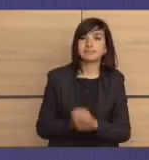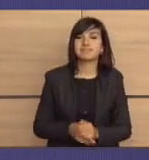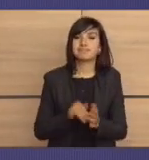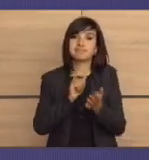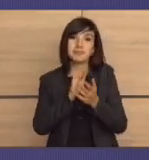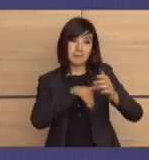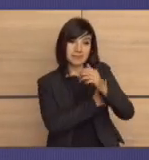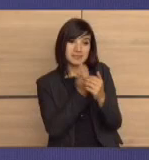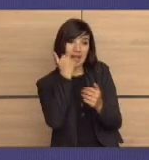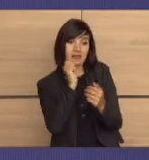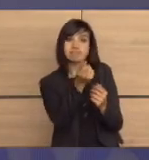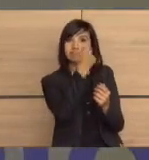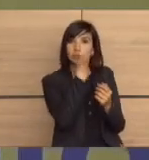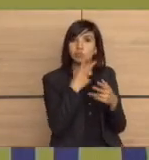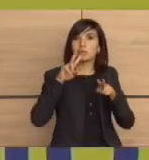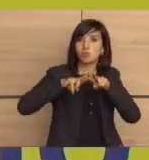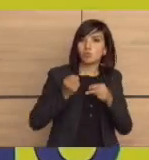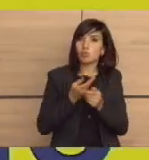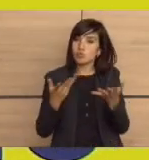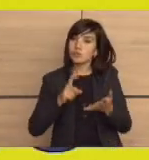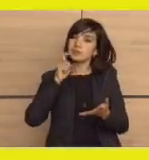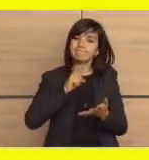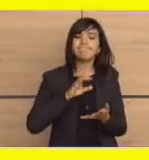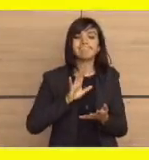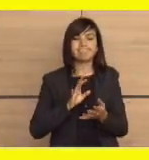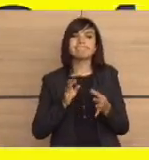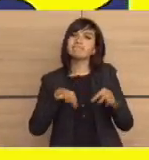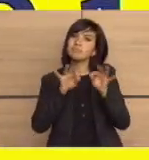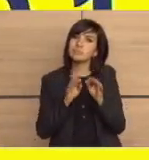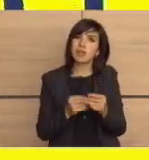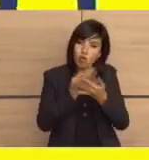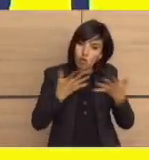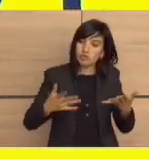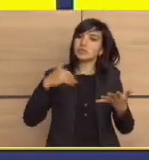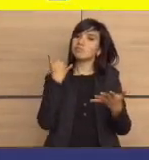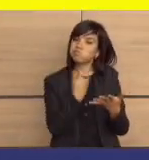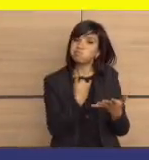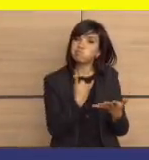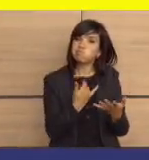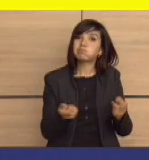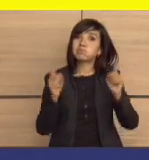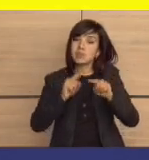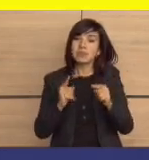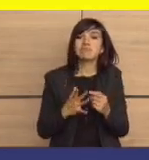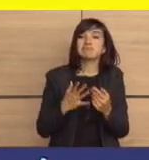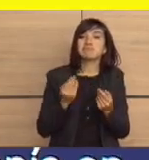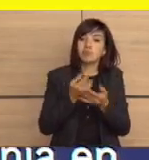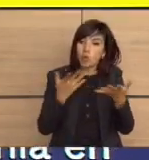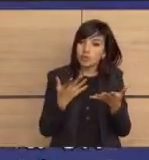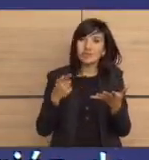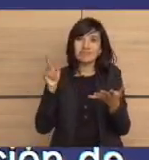muy importantes, no solamente recursos tangibles, sino también todo lo intangible que